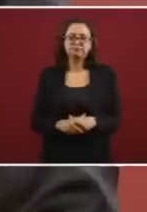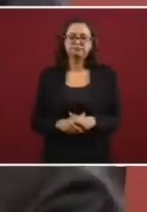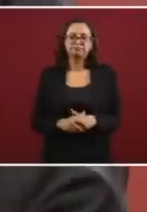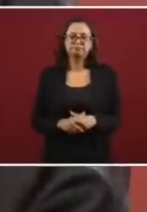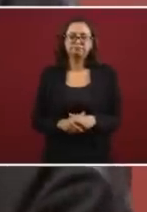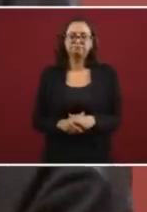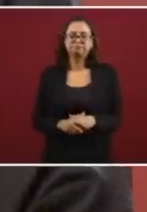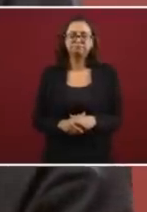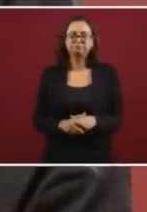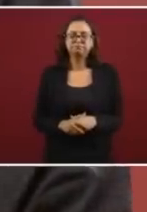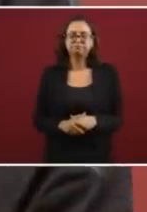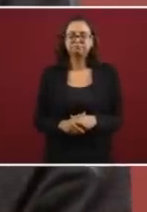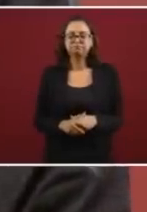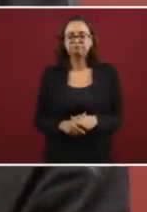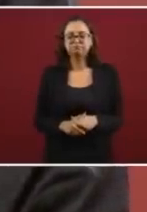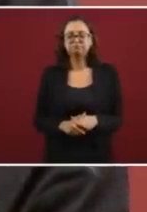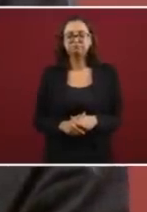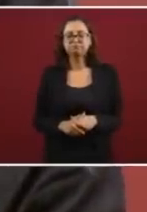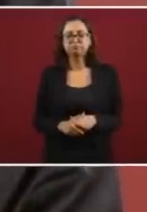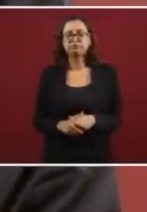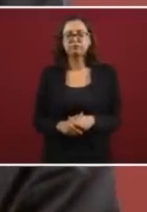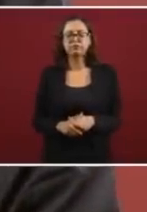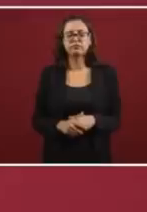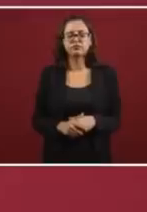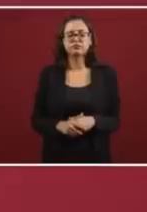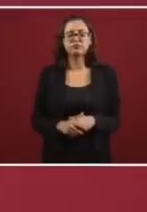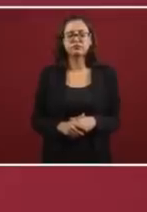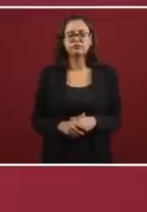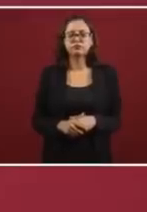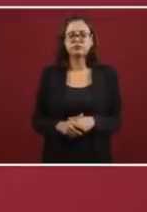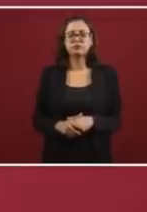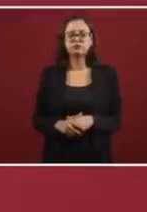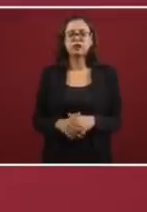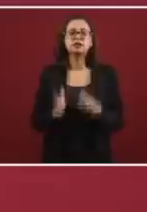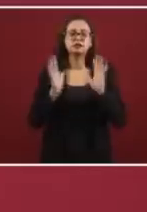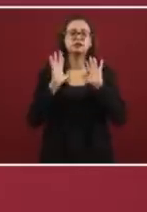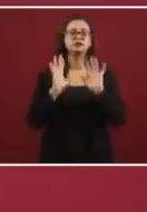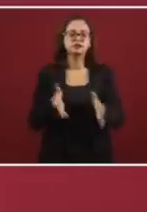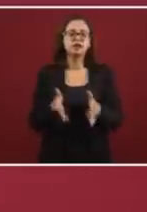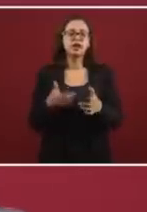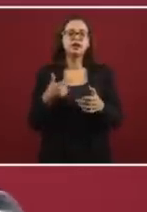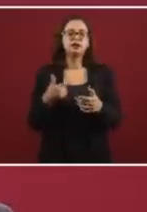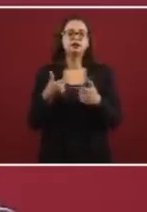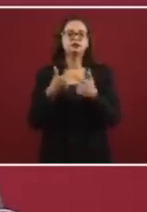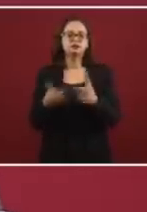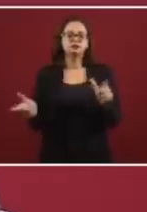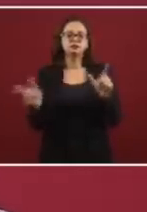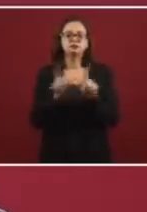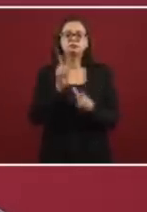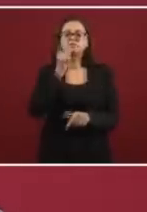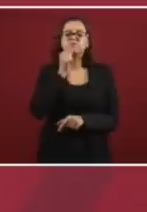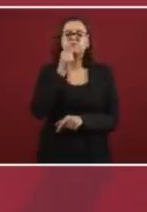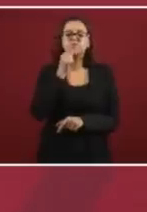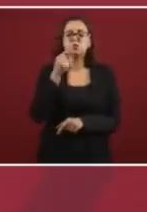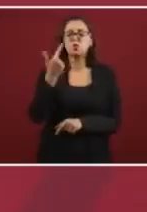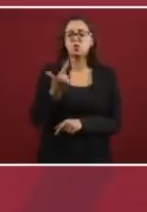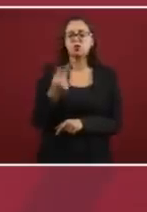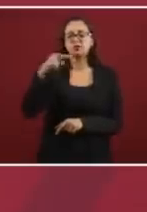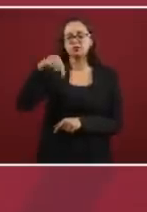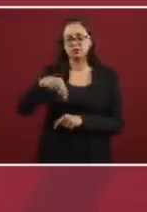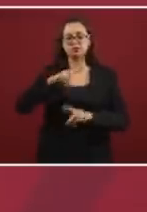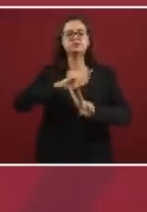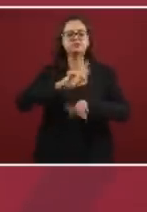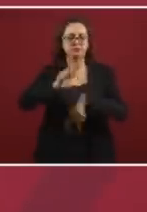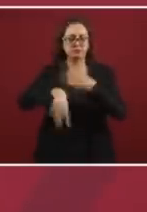y este ya la guardia nacional va a actuar ahí